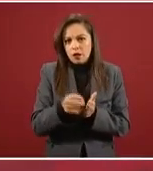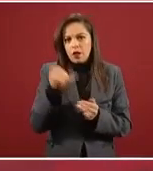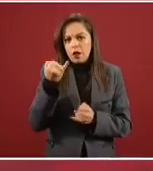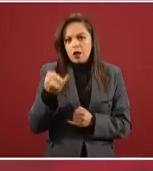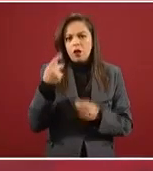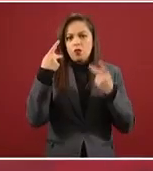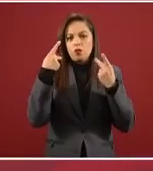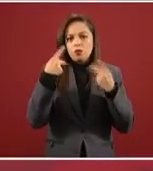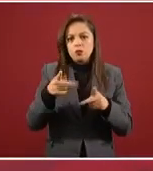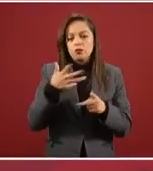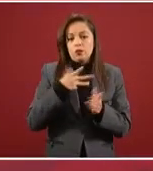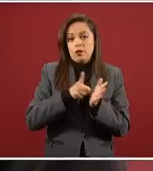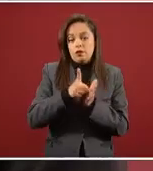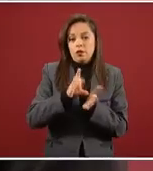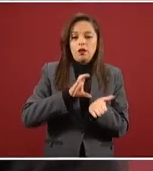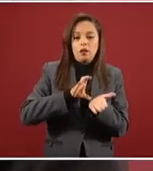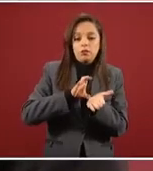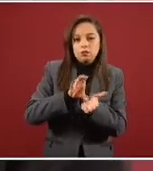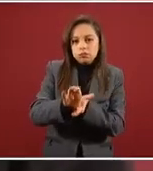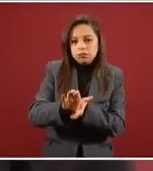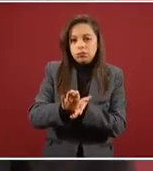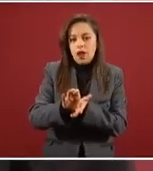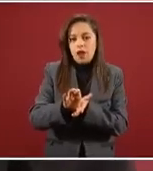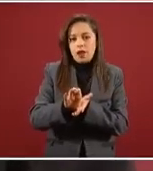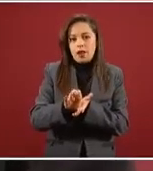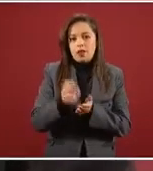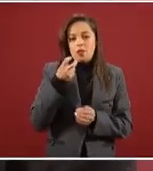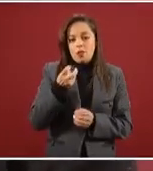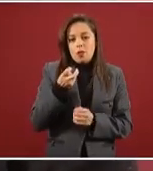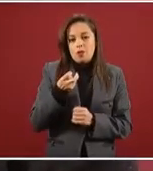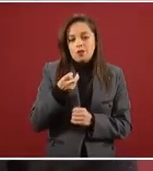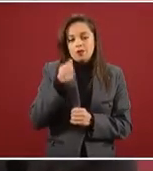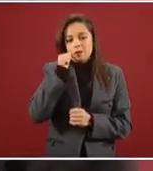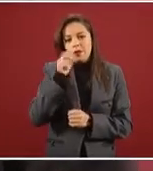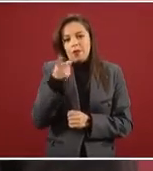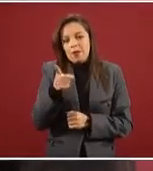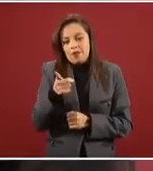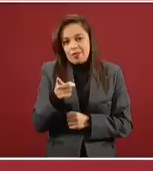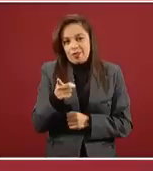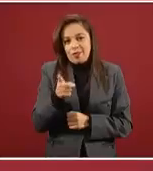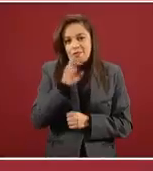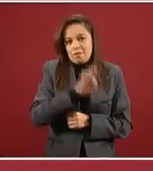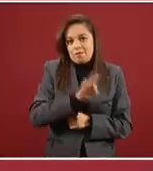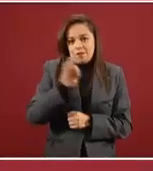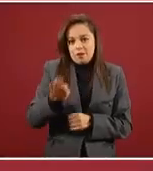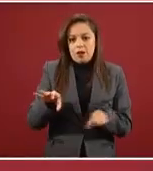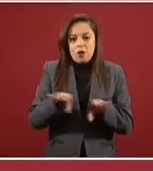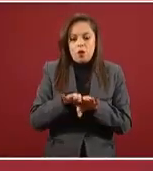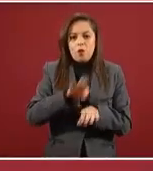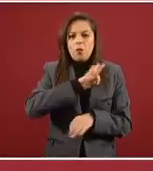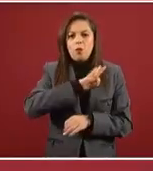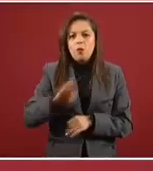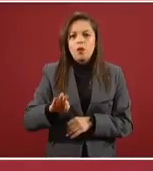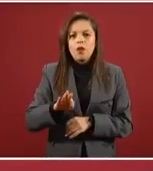en este fin de año. No se puede estar celebrando la Navidad